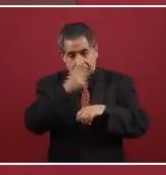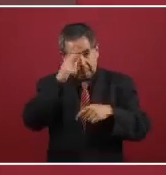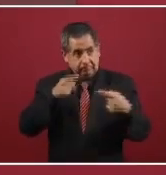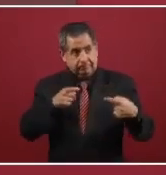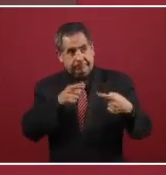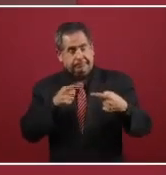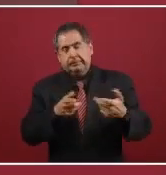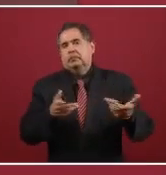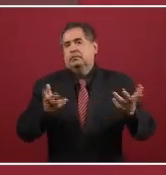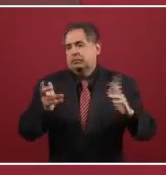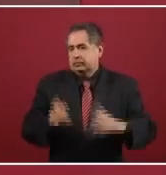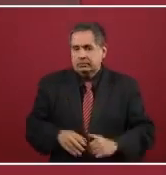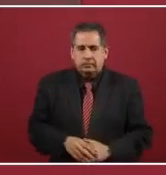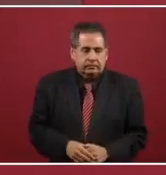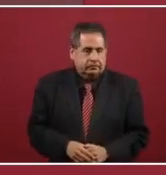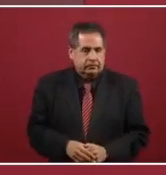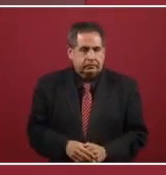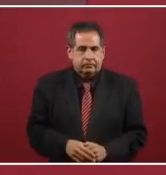México.